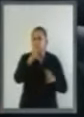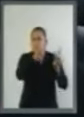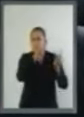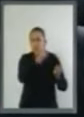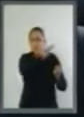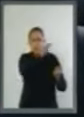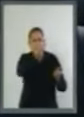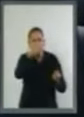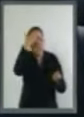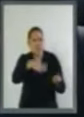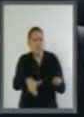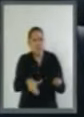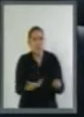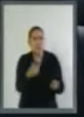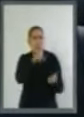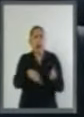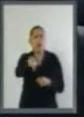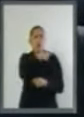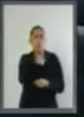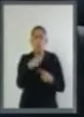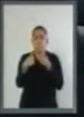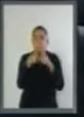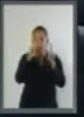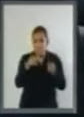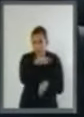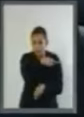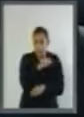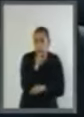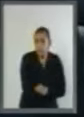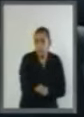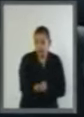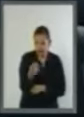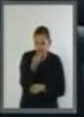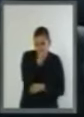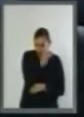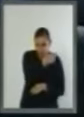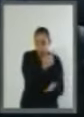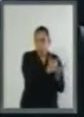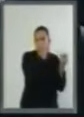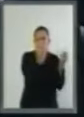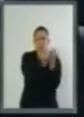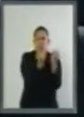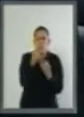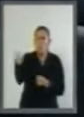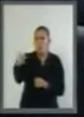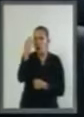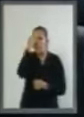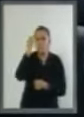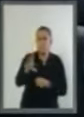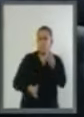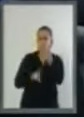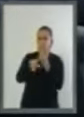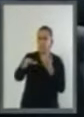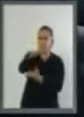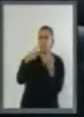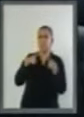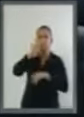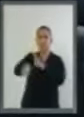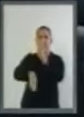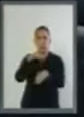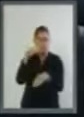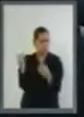que lo que tienen los actos de terrorismo en el país. Por eso, compañeros, a veces tratar de darle la vuelta a la discusión con